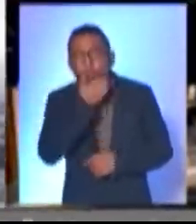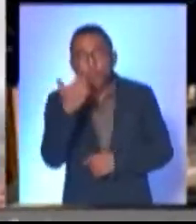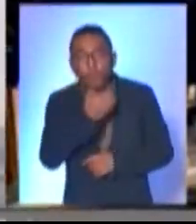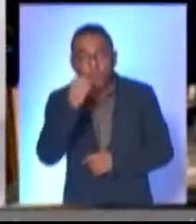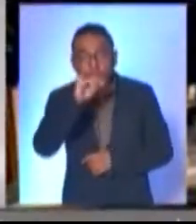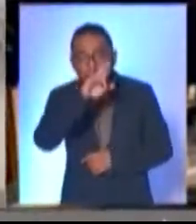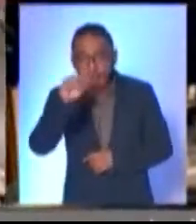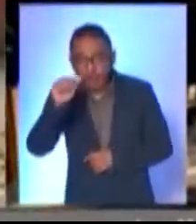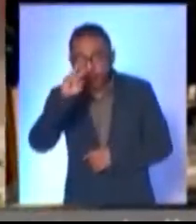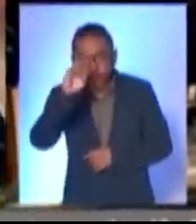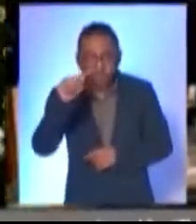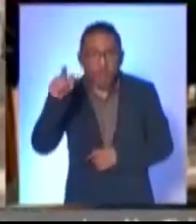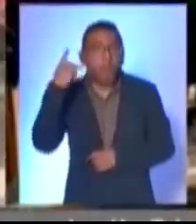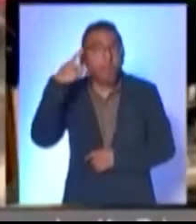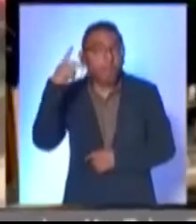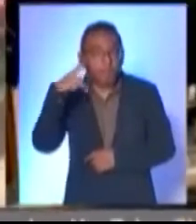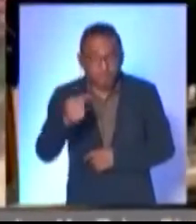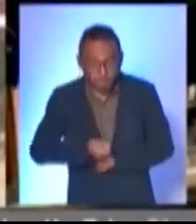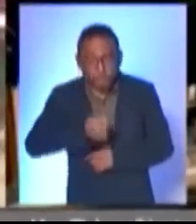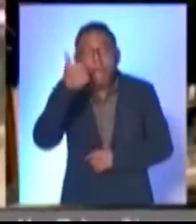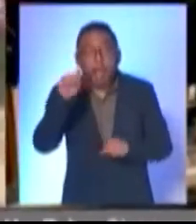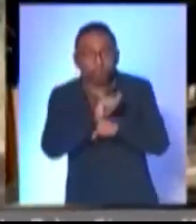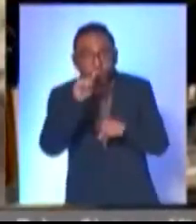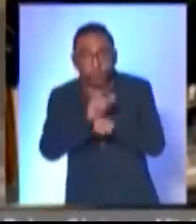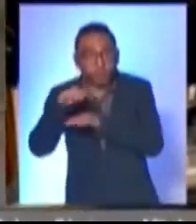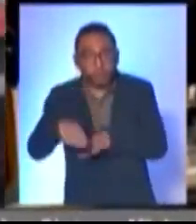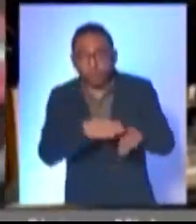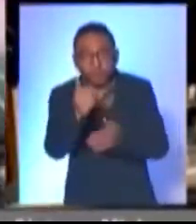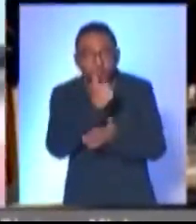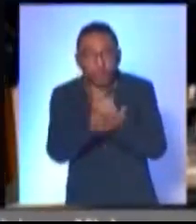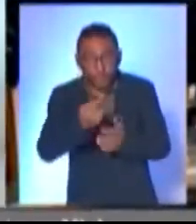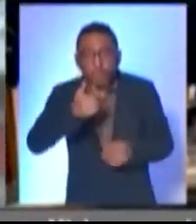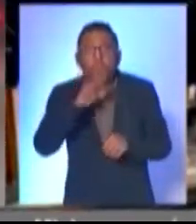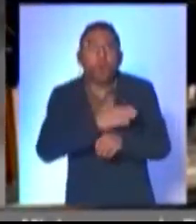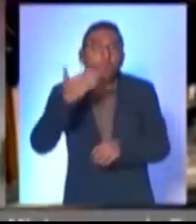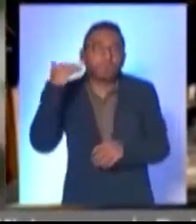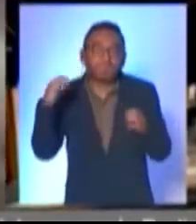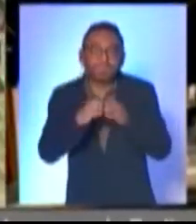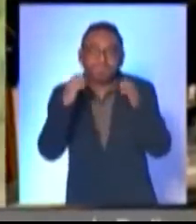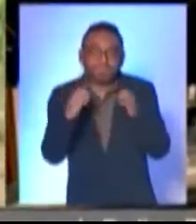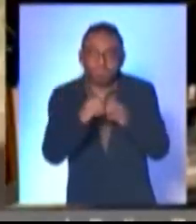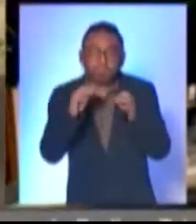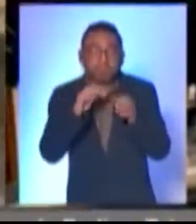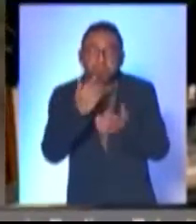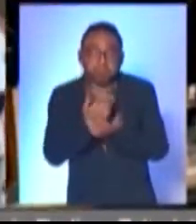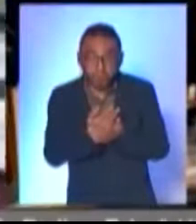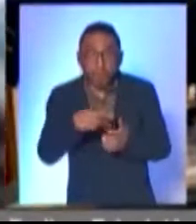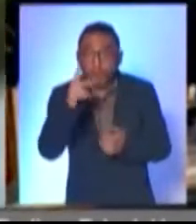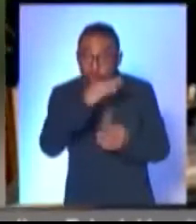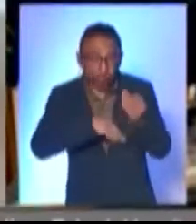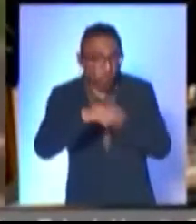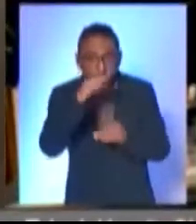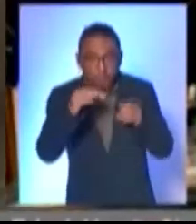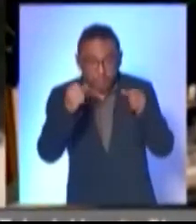Brava de Puebla es el primer evento de automovilismo que recibe la ciudad tras la pandemia del COVID-19, por lo que implementarán todas las